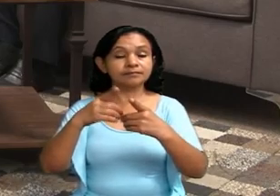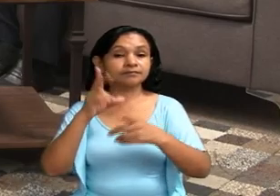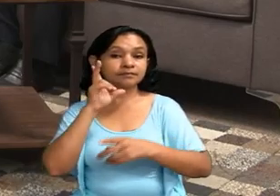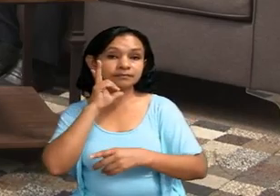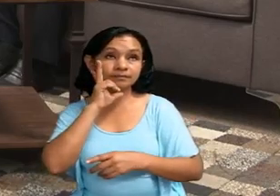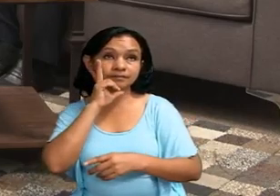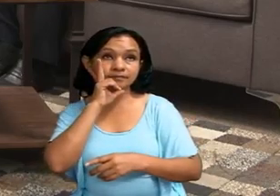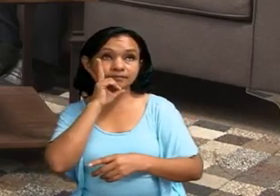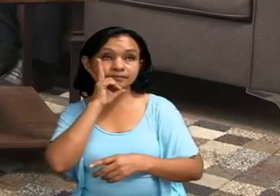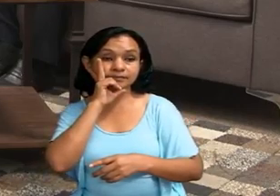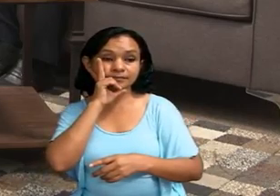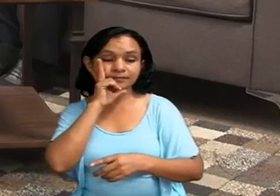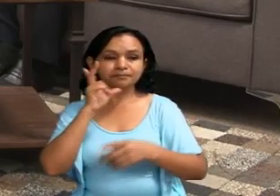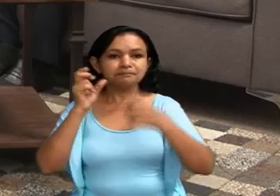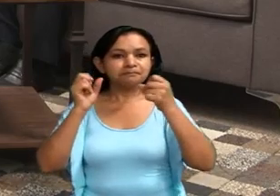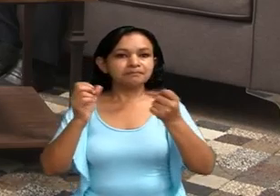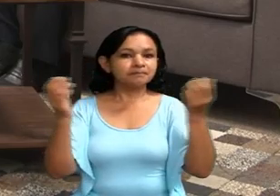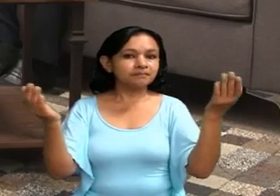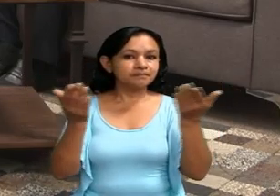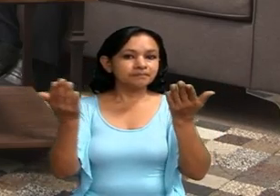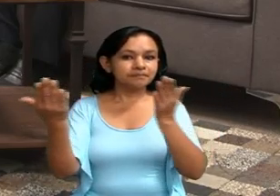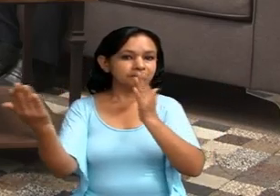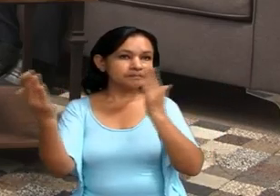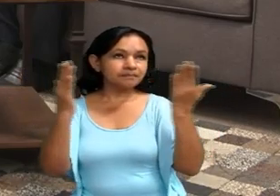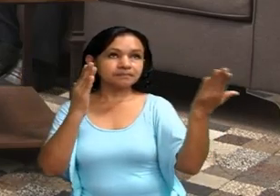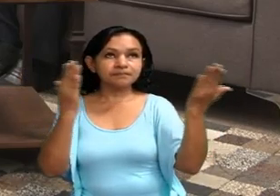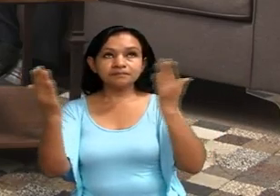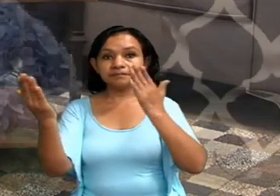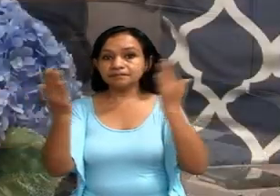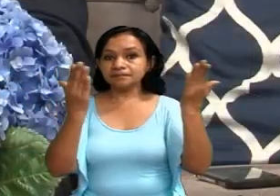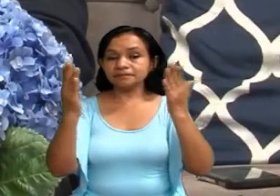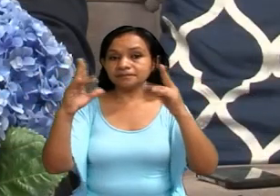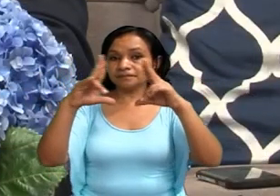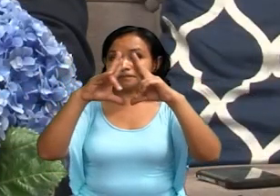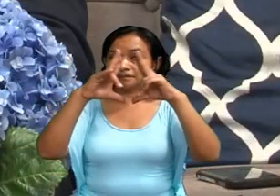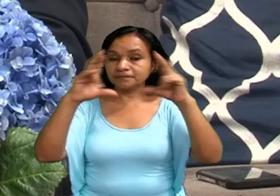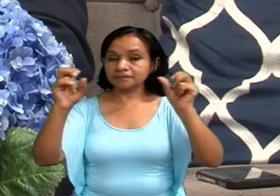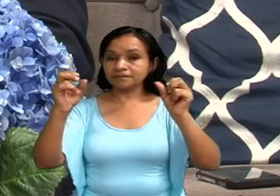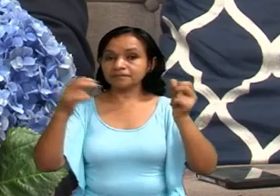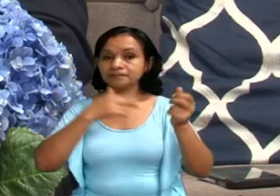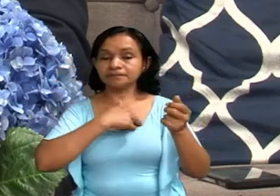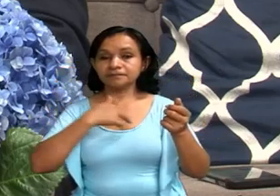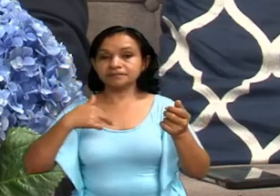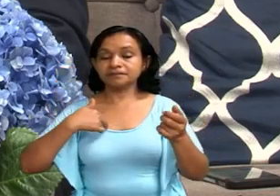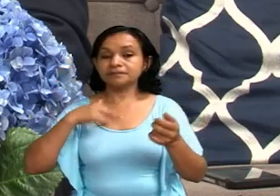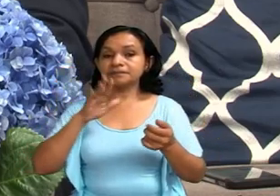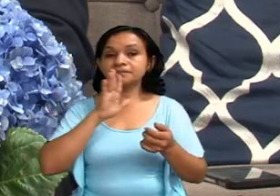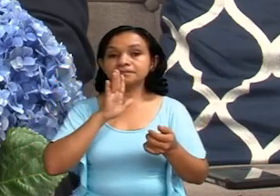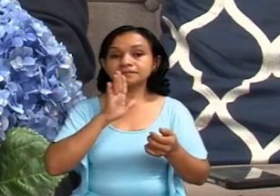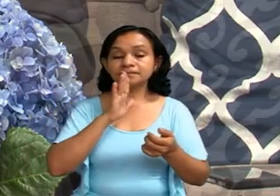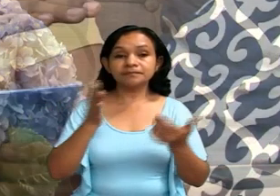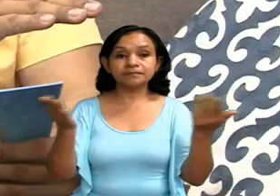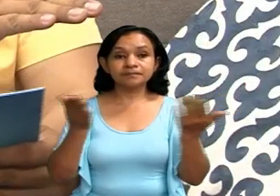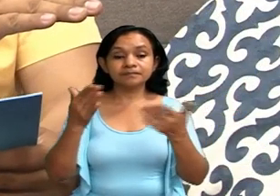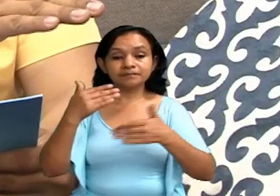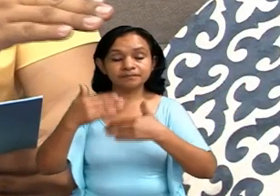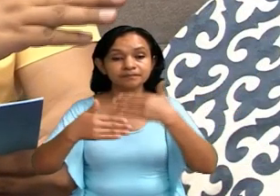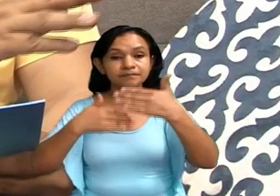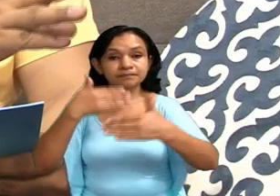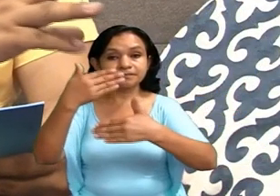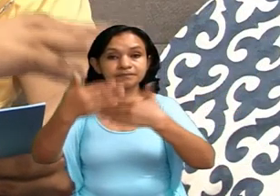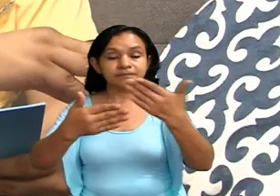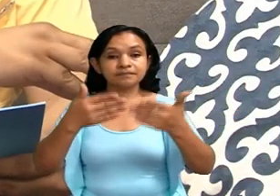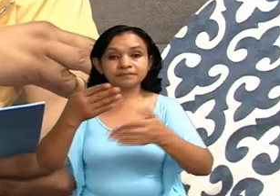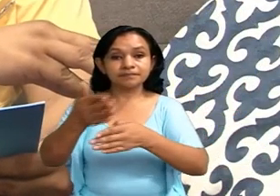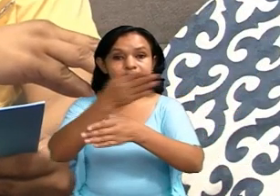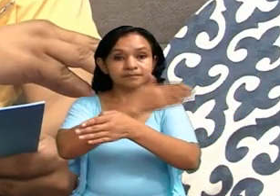Compañero, pues bueno, comparativamente hablando, Nicaragua, a partir de esta realidad que se está planteando, y proceso, usted lo